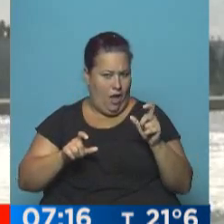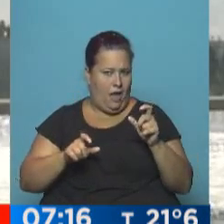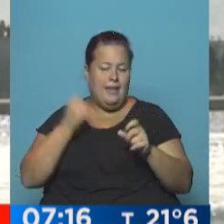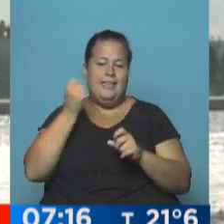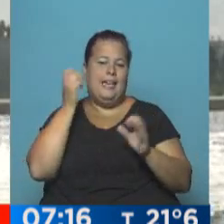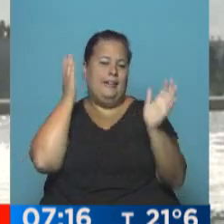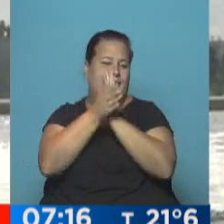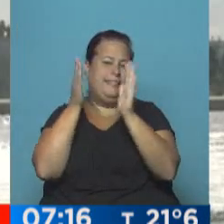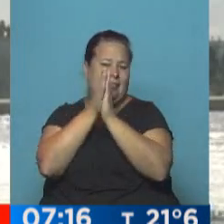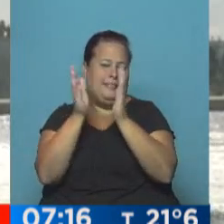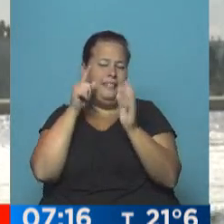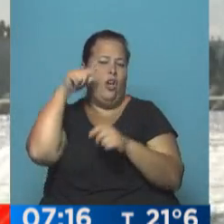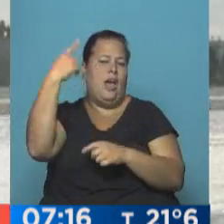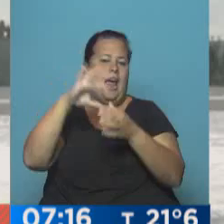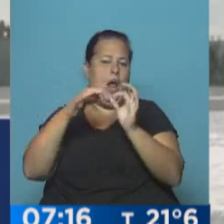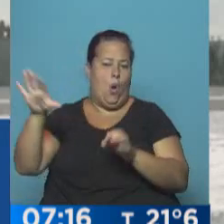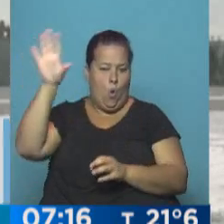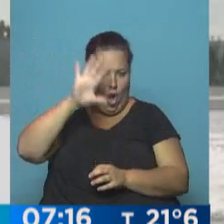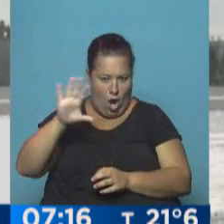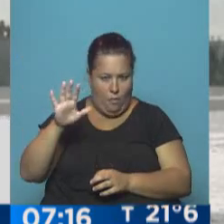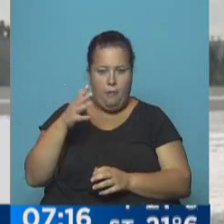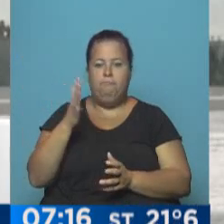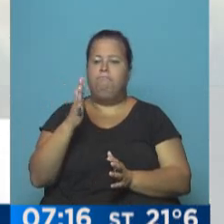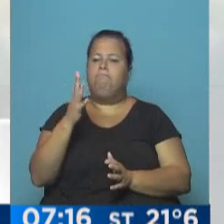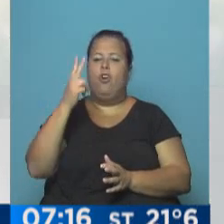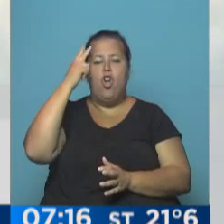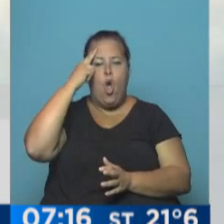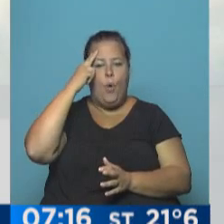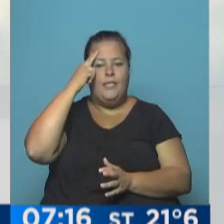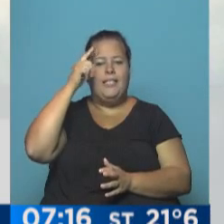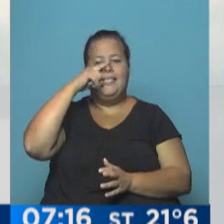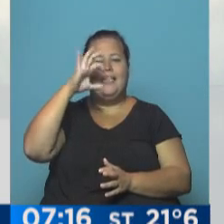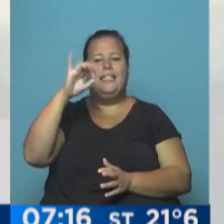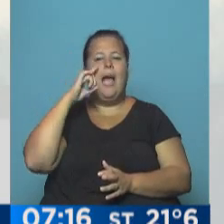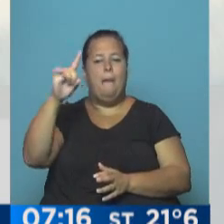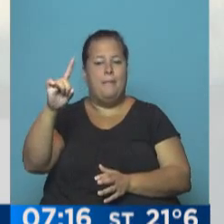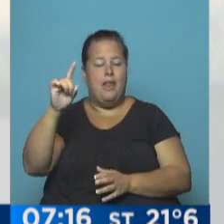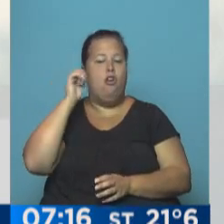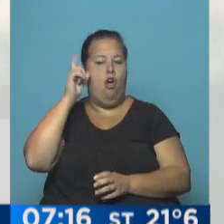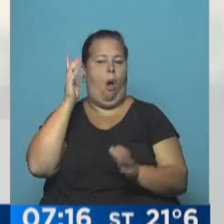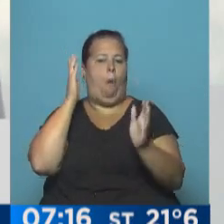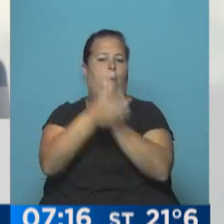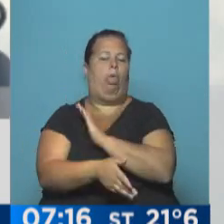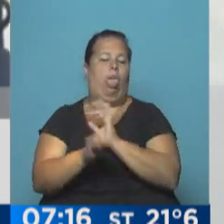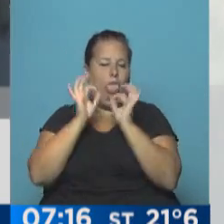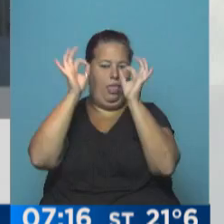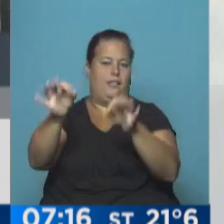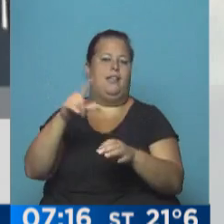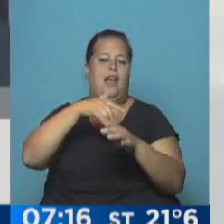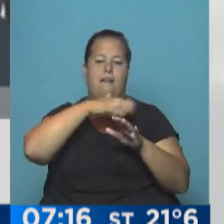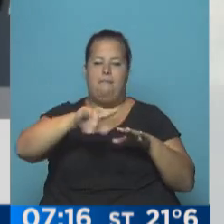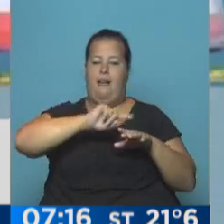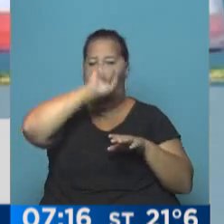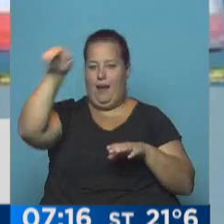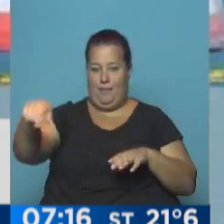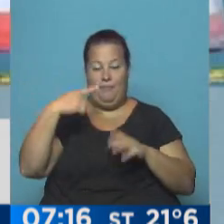buscar refugio en Europa. Al menos son 970.000 las que lograron atravesar el Mediterráneo.